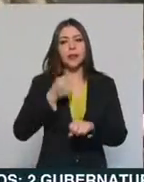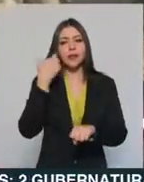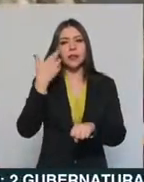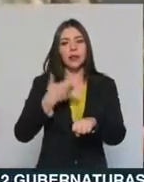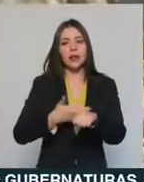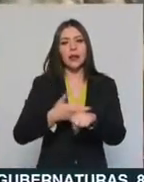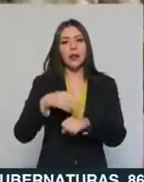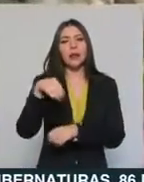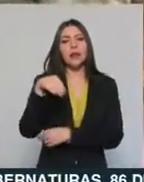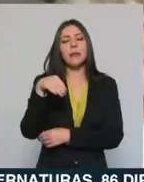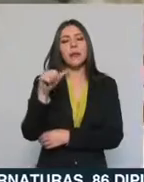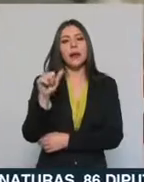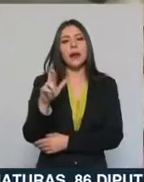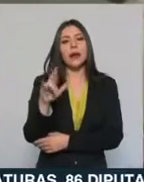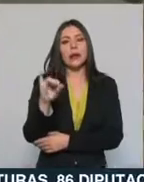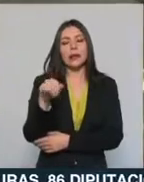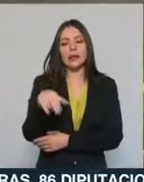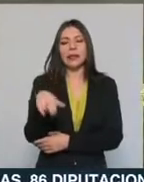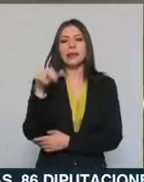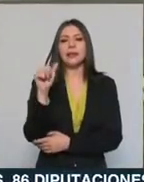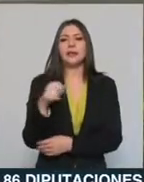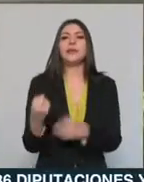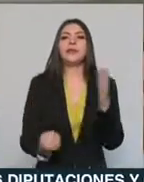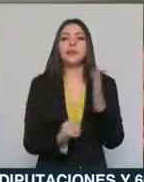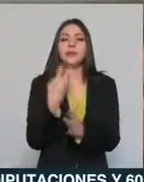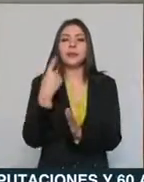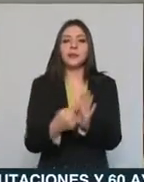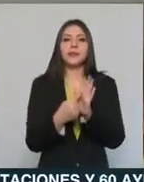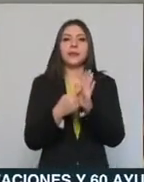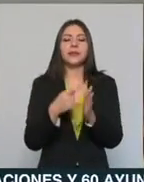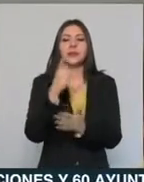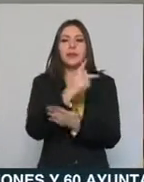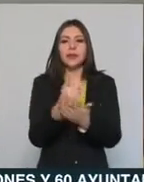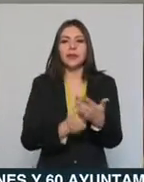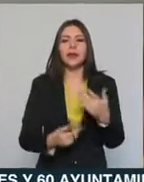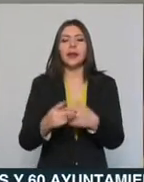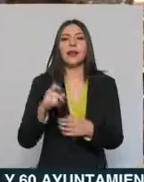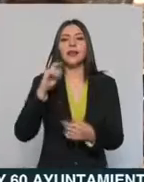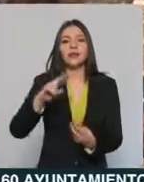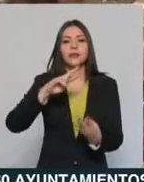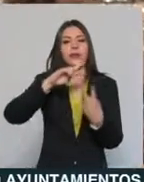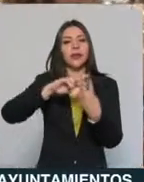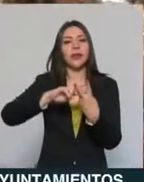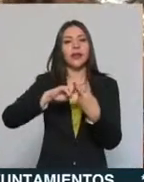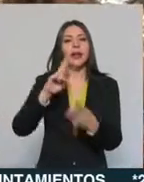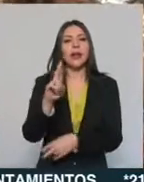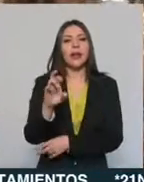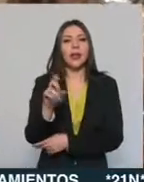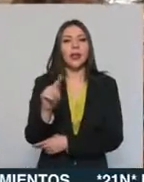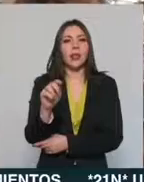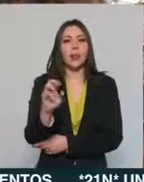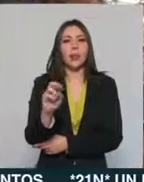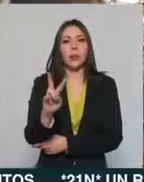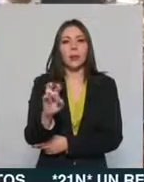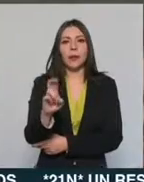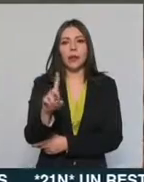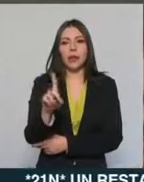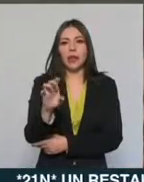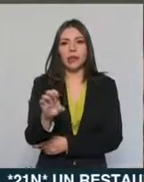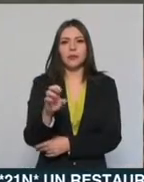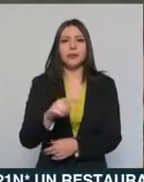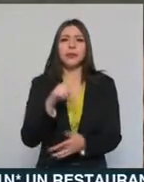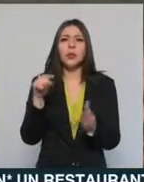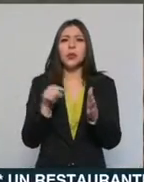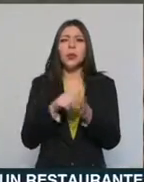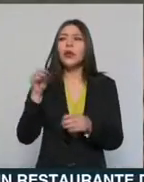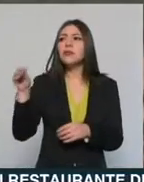Ambiente Marina Robles, al presentar el programa de reforestación #RetoVerde. Algunas de las zonas que se